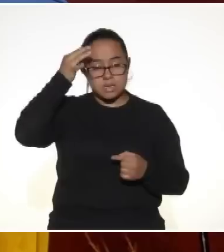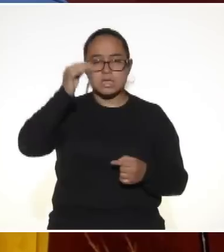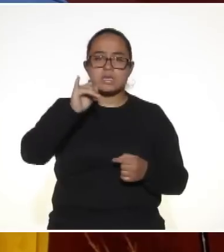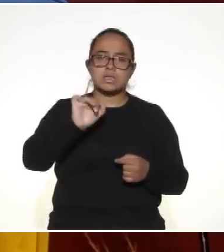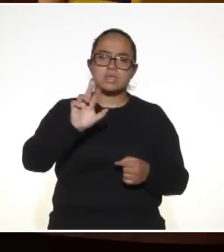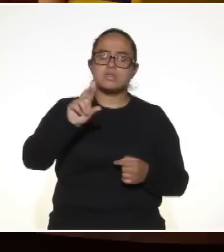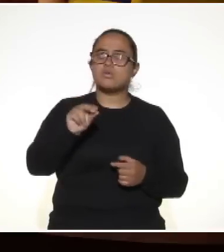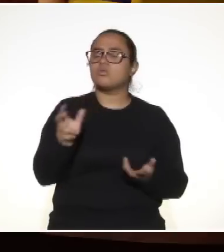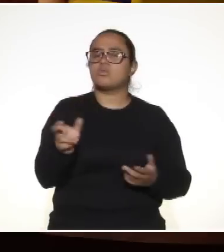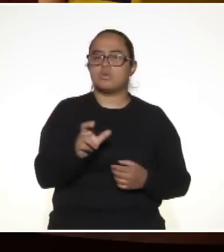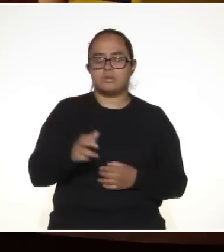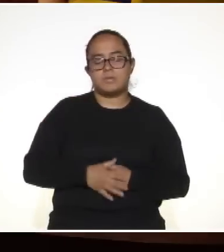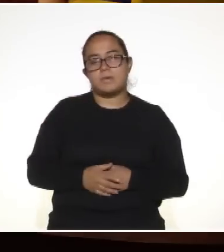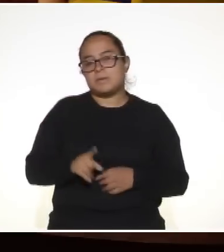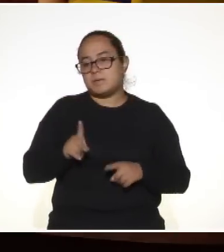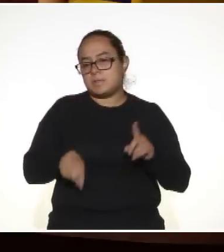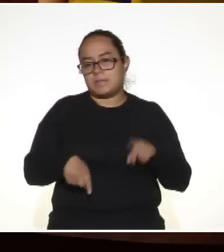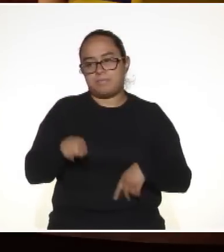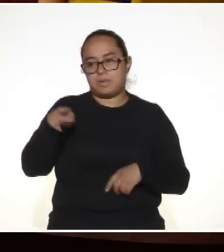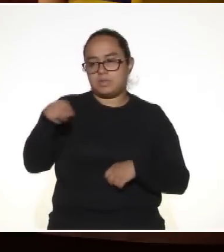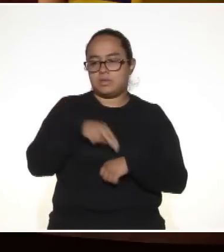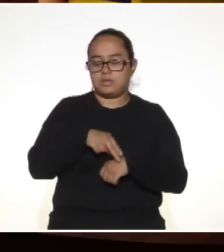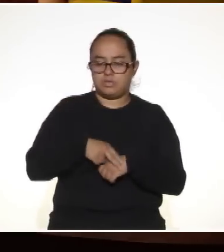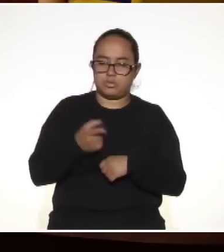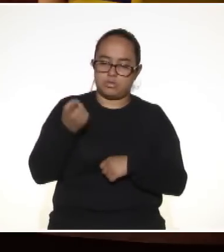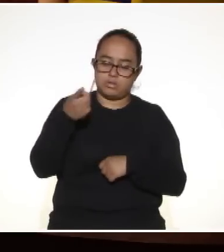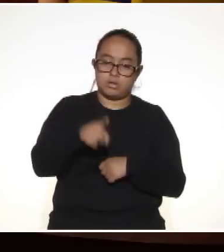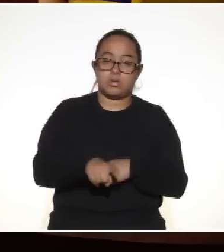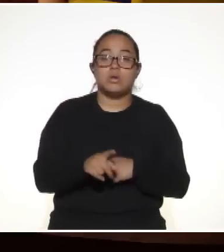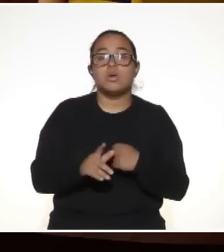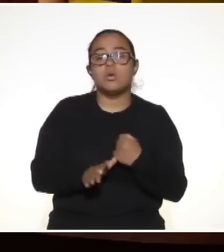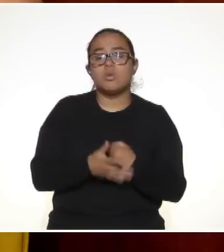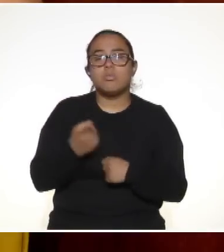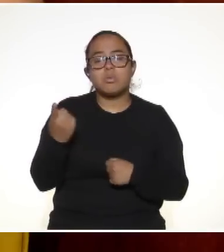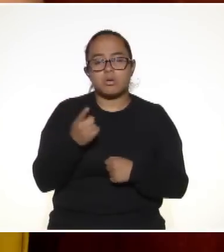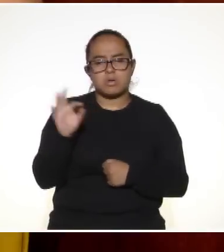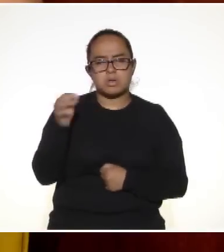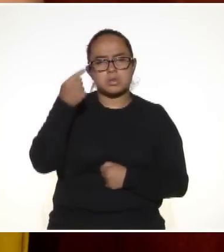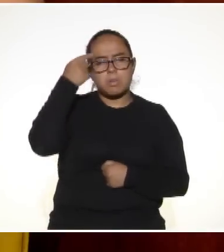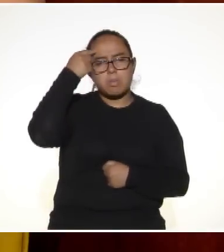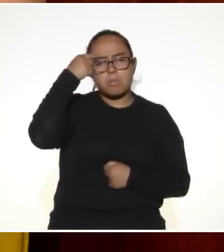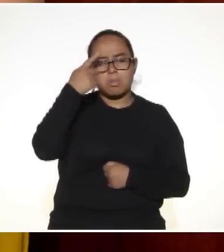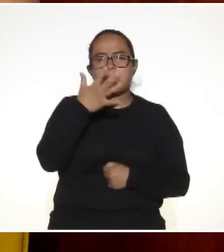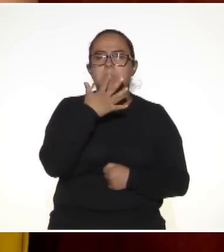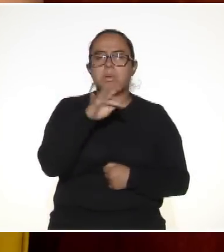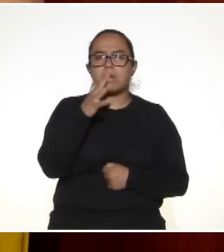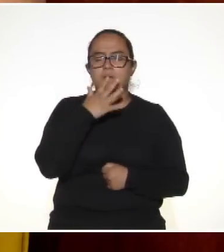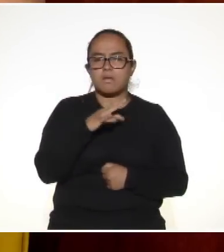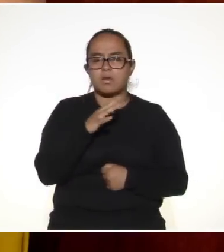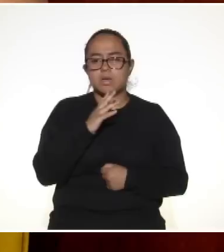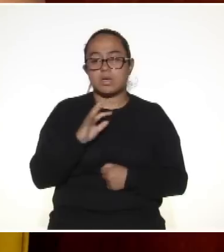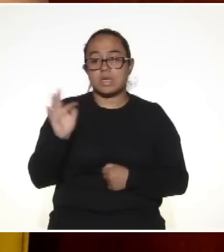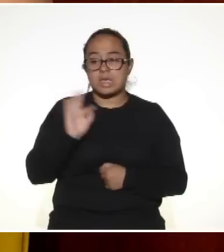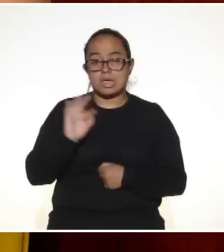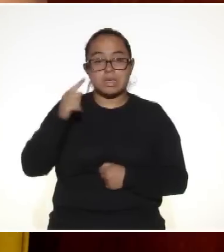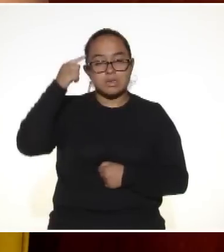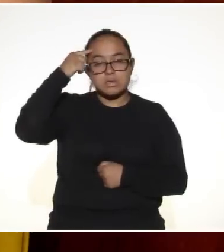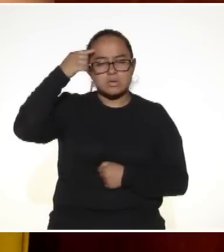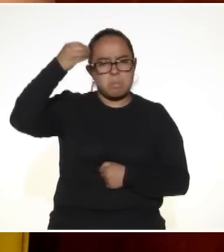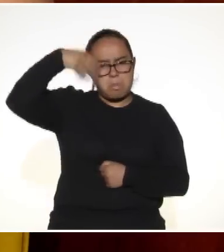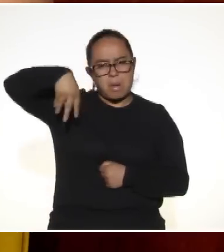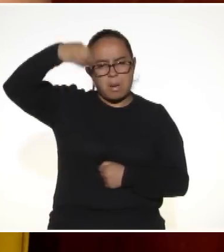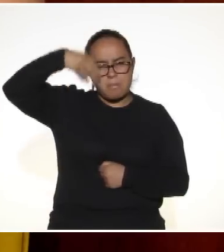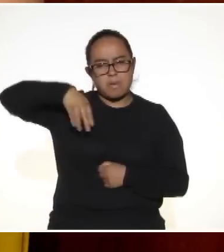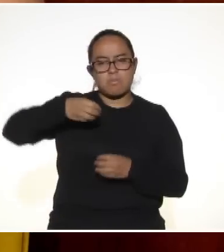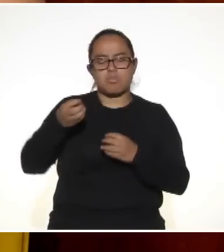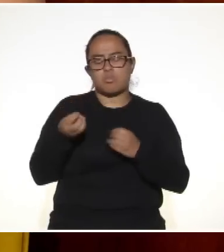no? Eso ya dependerá del médico que lo valore en ese momento, porque puede ser una herida muy superficial y que por la zona sangre de manera